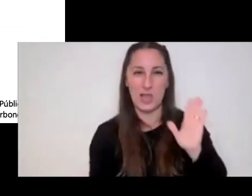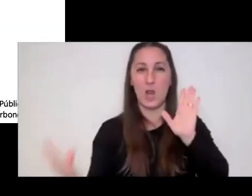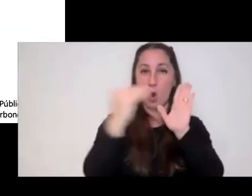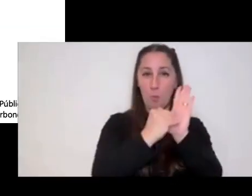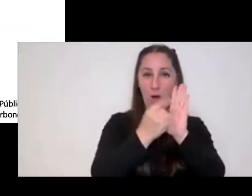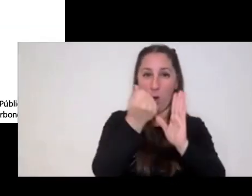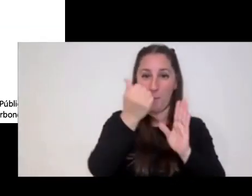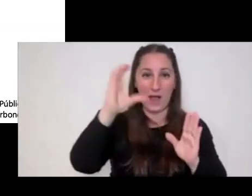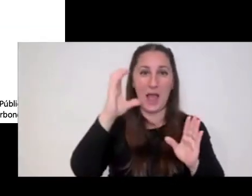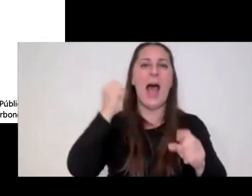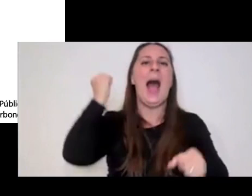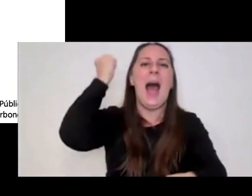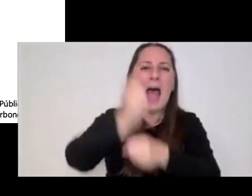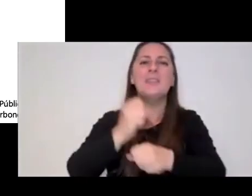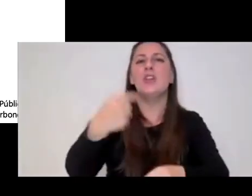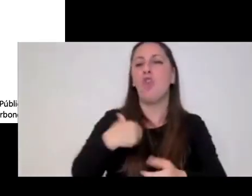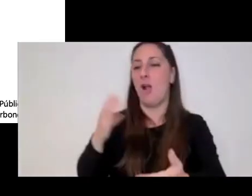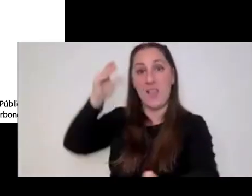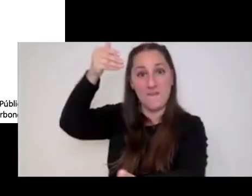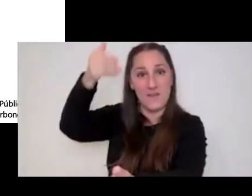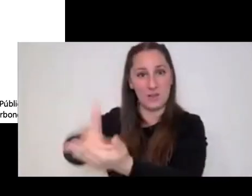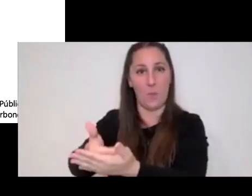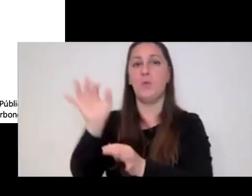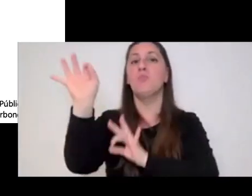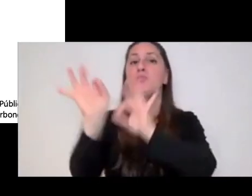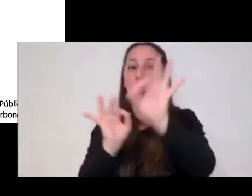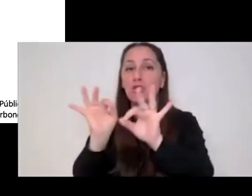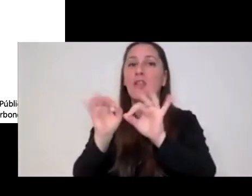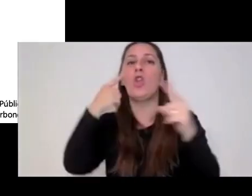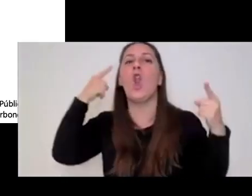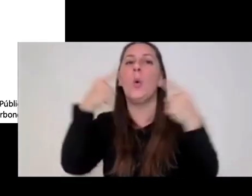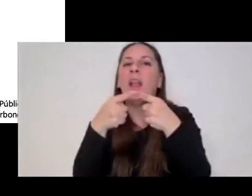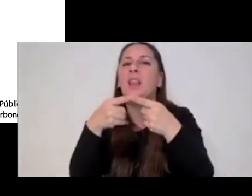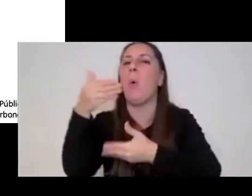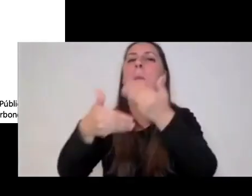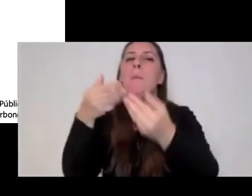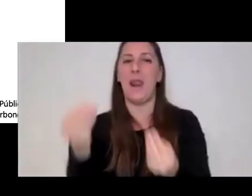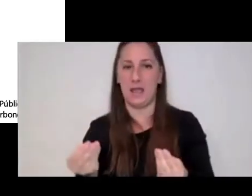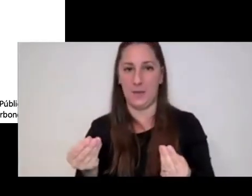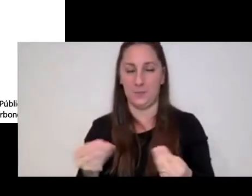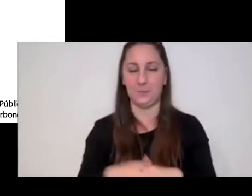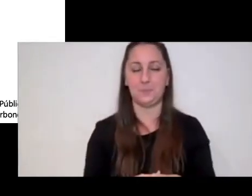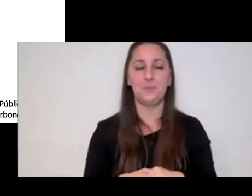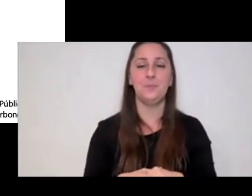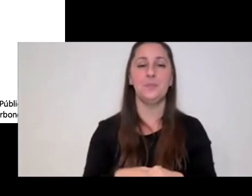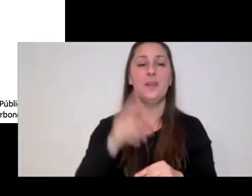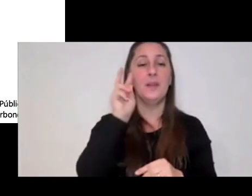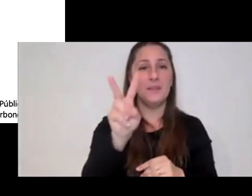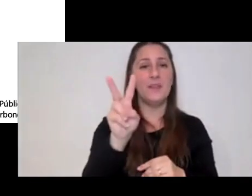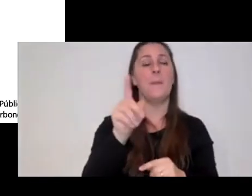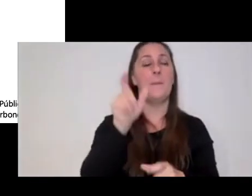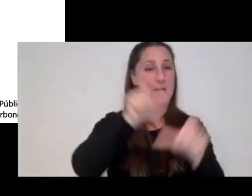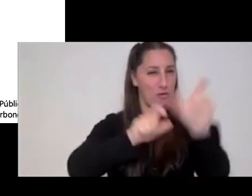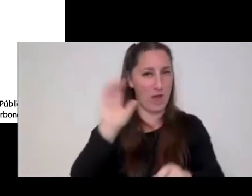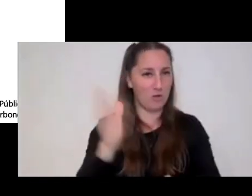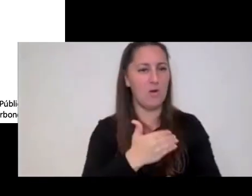no realizo la inversión en el proyecto que corresponde y en el vehículo que corresponde. Observe, por favor, todos los oyentes, la cantidad de veces que